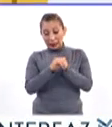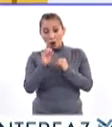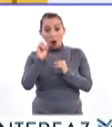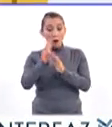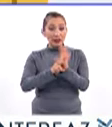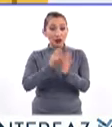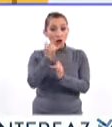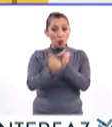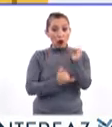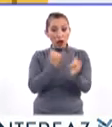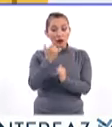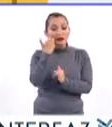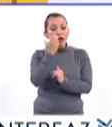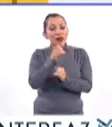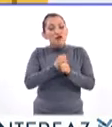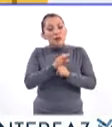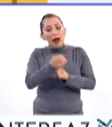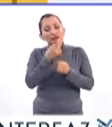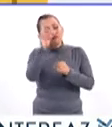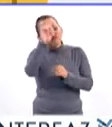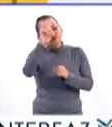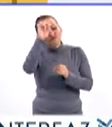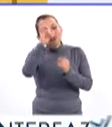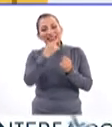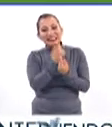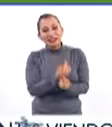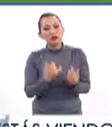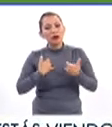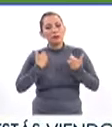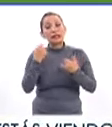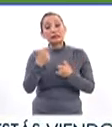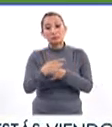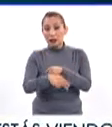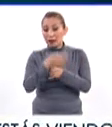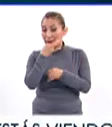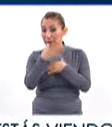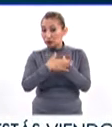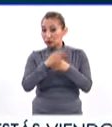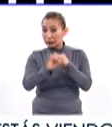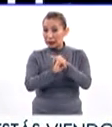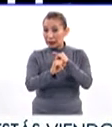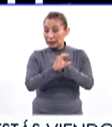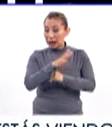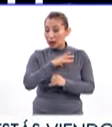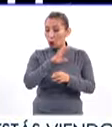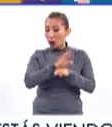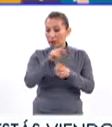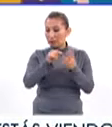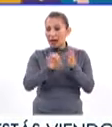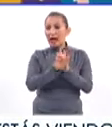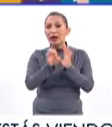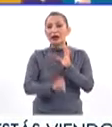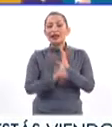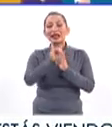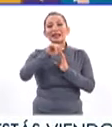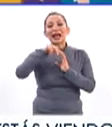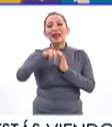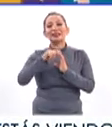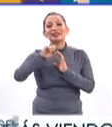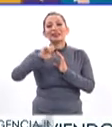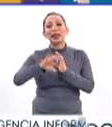incluso videojuegos que buscan informar a los pequeños y jóvenes sobre los riesgos del internet. Un ejemplo es